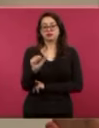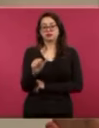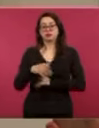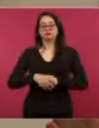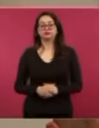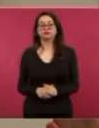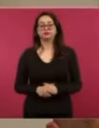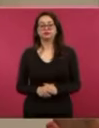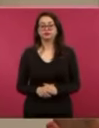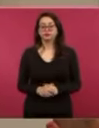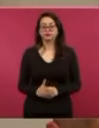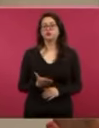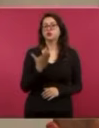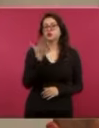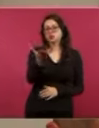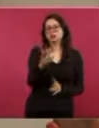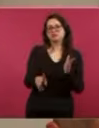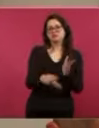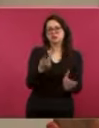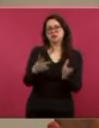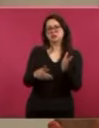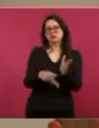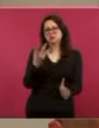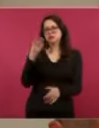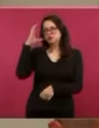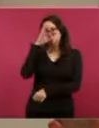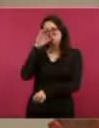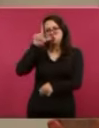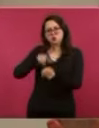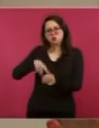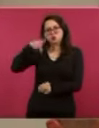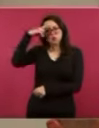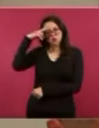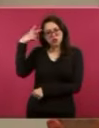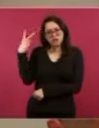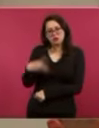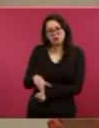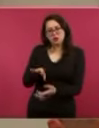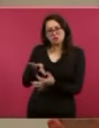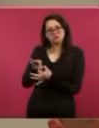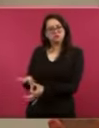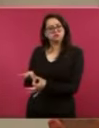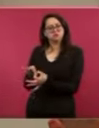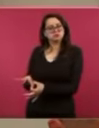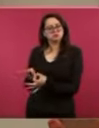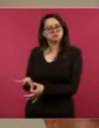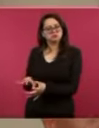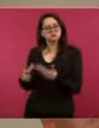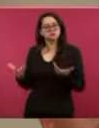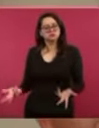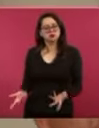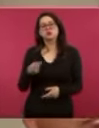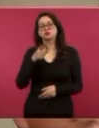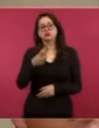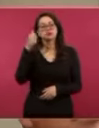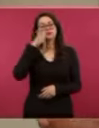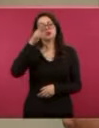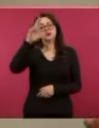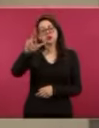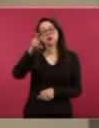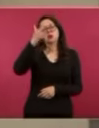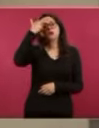cultura popular mexicana y hasta parafrasea al gran Calimán, con sus clásicas serenidad y paciencia: quien